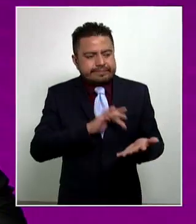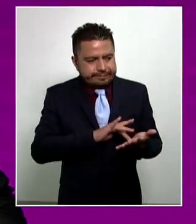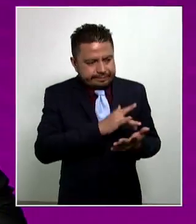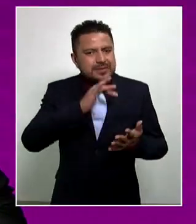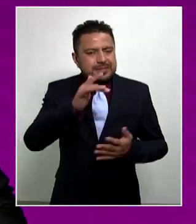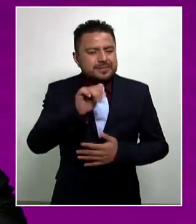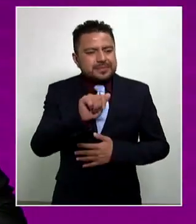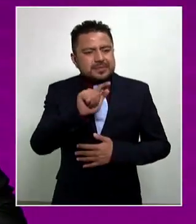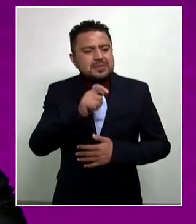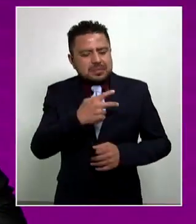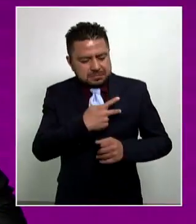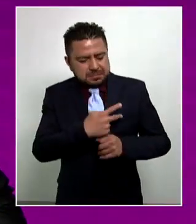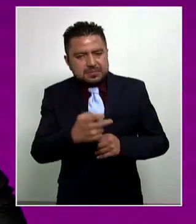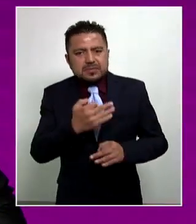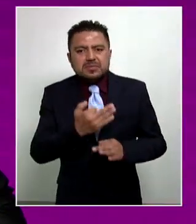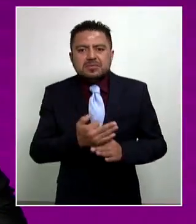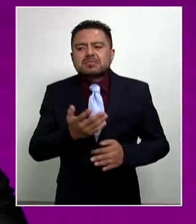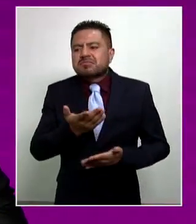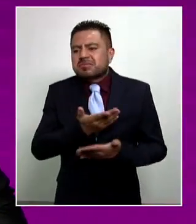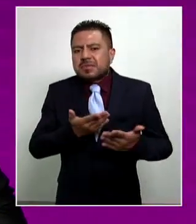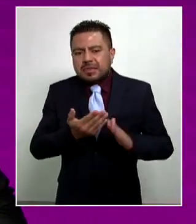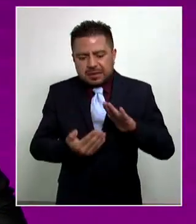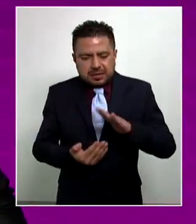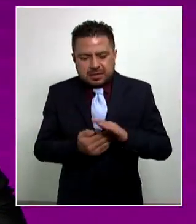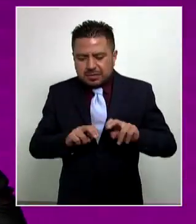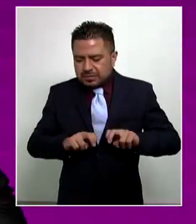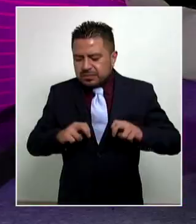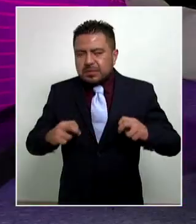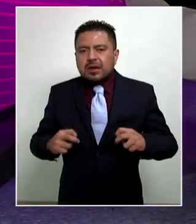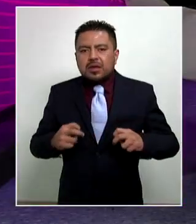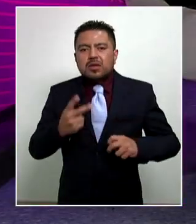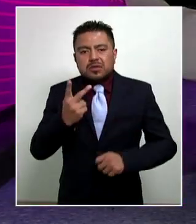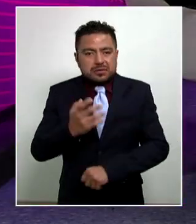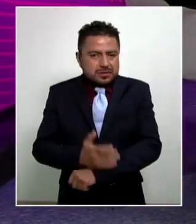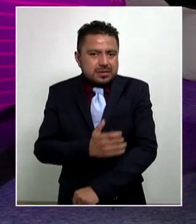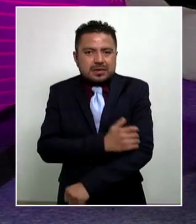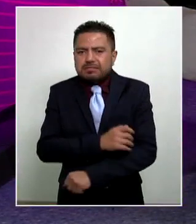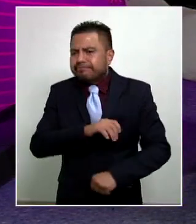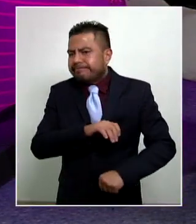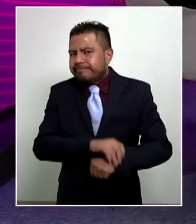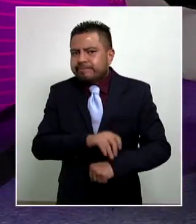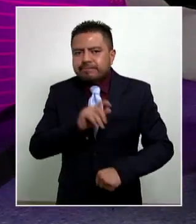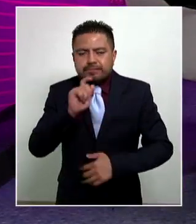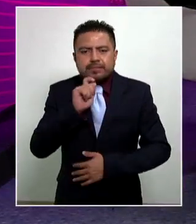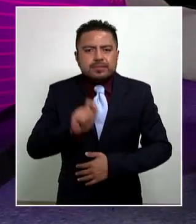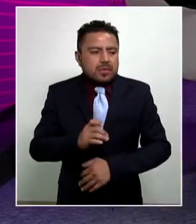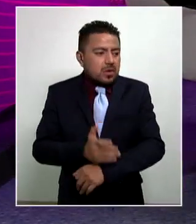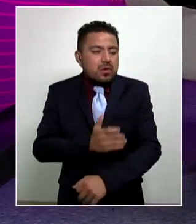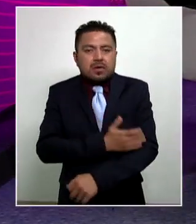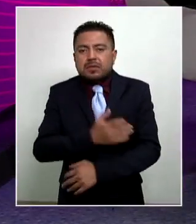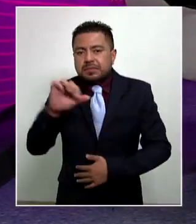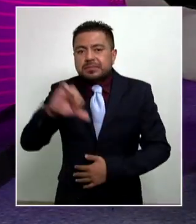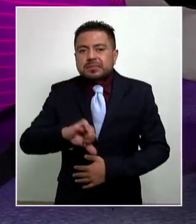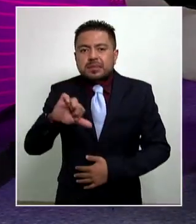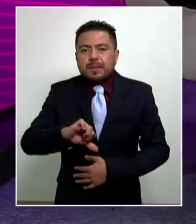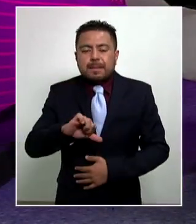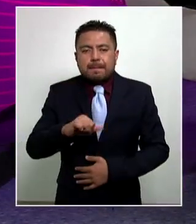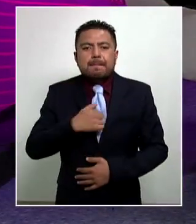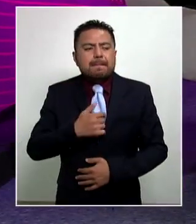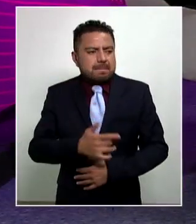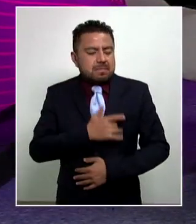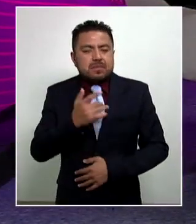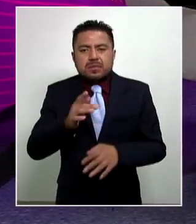Gracias, Alejandra, por la invitación y por compartir la mesa con estos dos queridos colegas y amigos que nos acompañan hoy. Pues sí, me parece